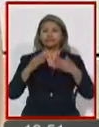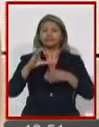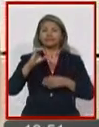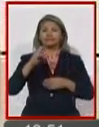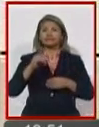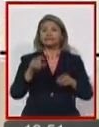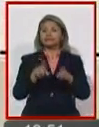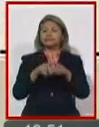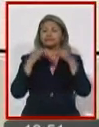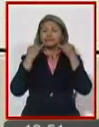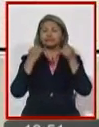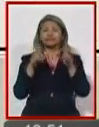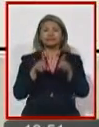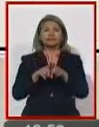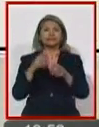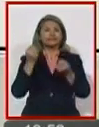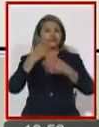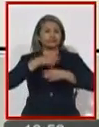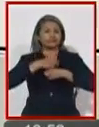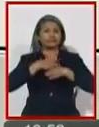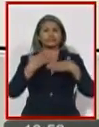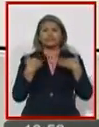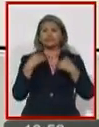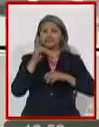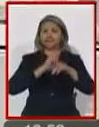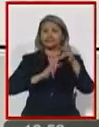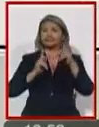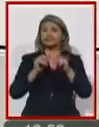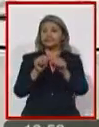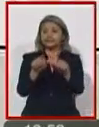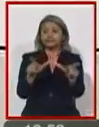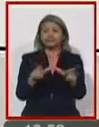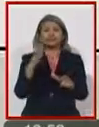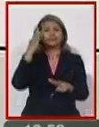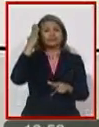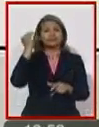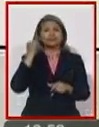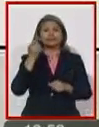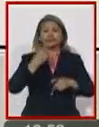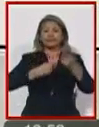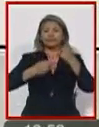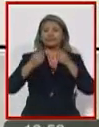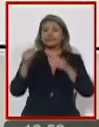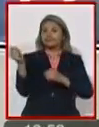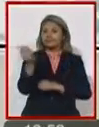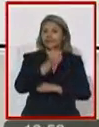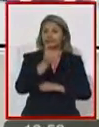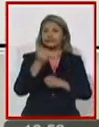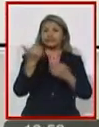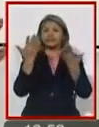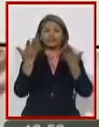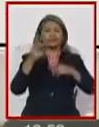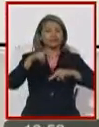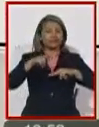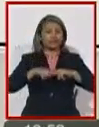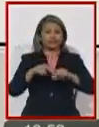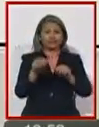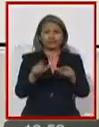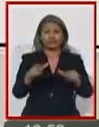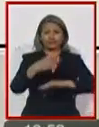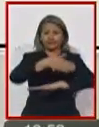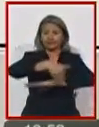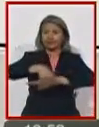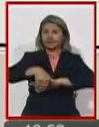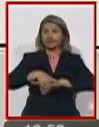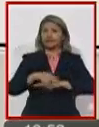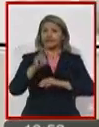Gracias, Cristian, por la información. Es evidente las molestias que tienen los vecinos de esta zona porque los comerciantes ambulantes se encuentran asentados en